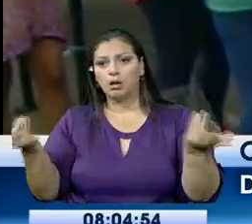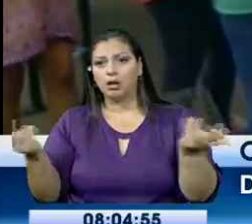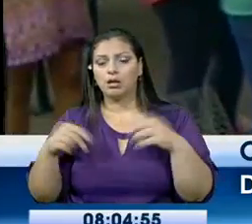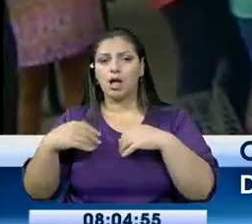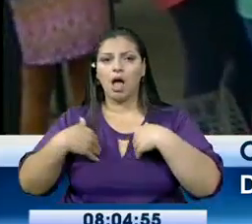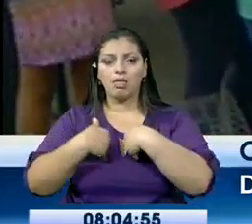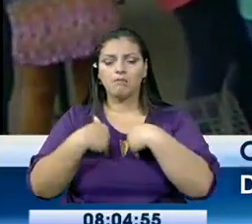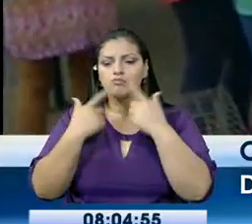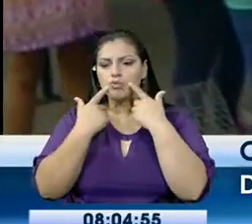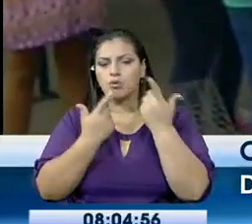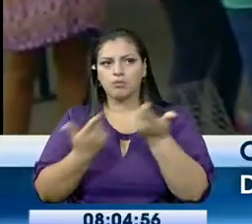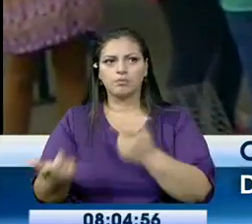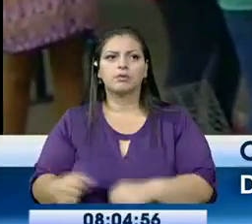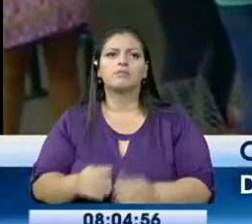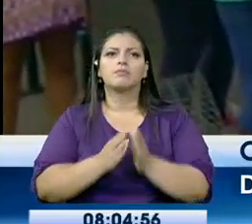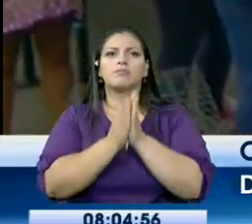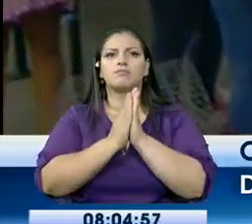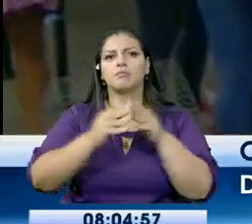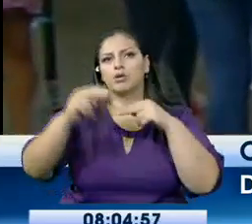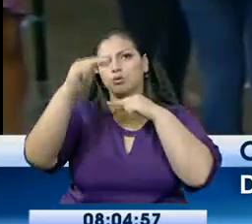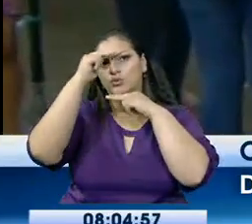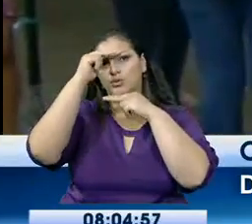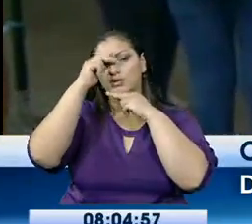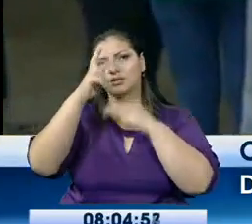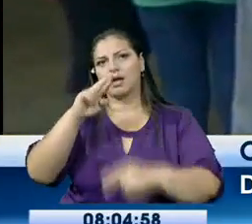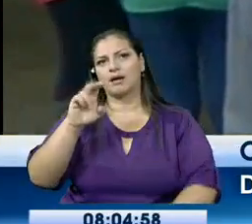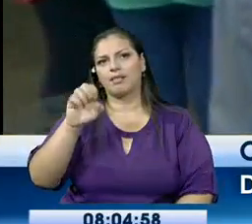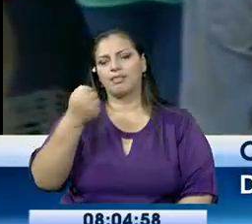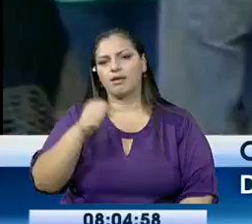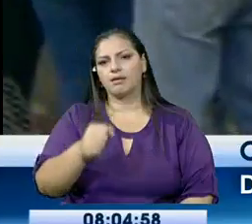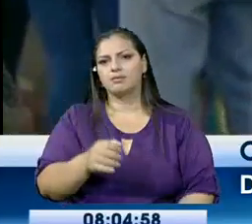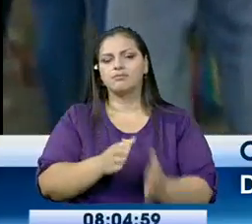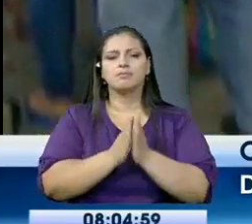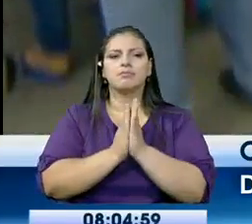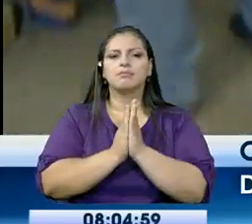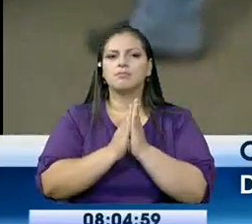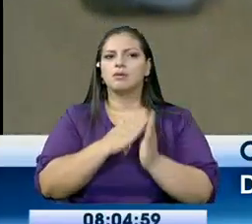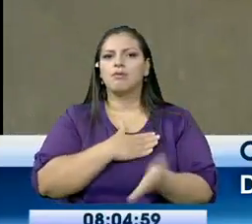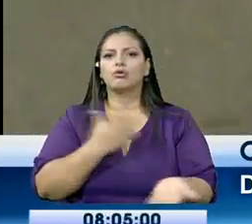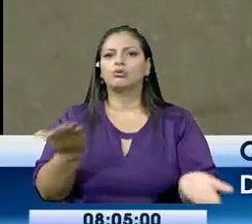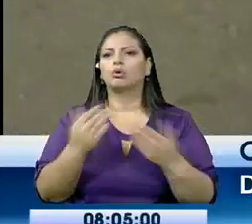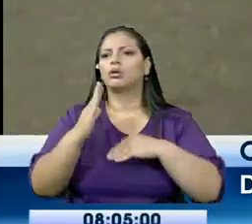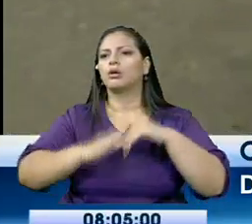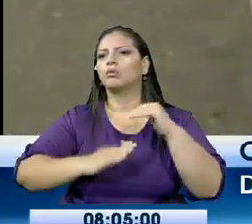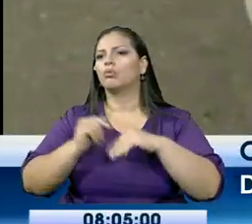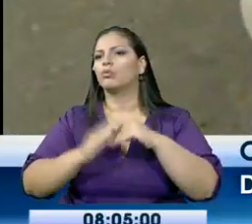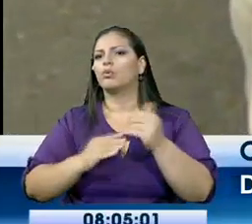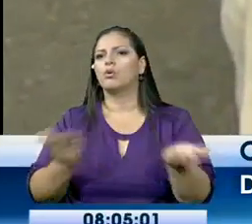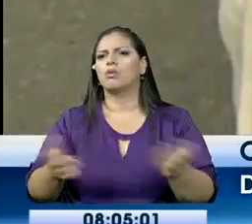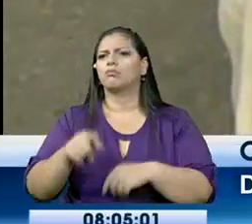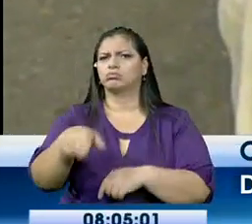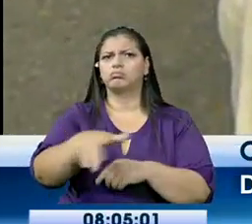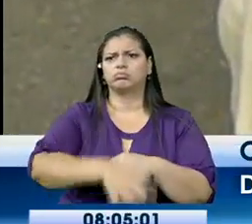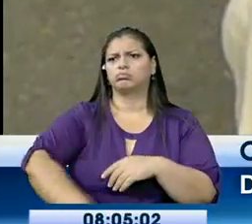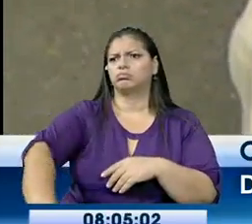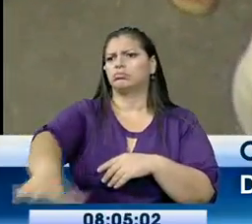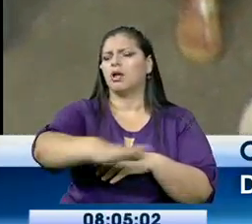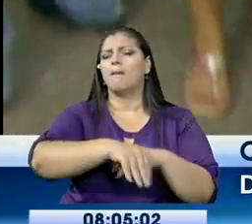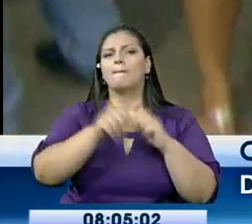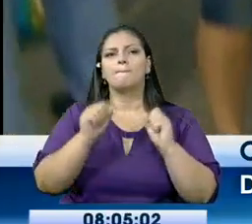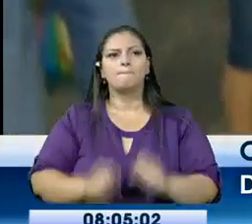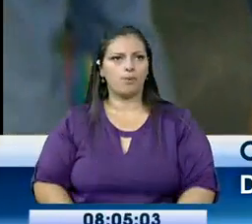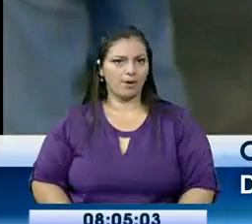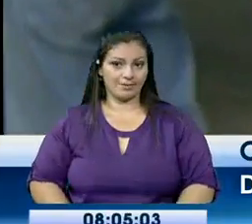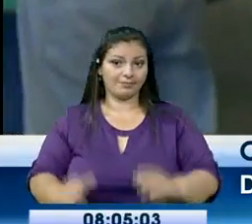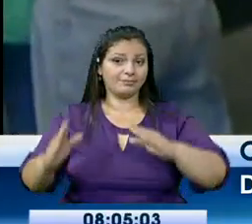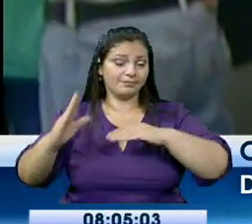de la necesidad de la comunidad para que ¿dónde se pueda construir? Aquí en este espacio del CAMI. Ahí el espacio está propicio para que la construcción del consultorio veterinario